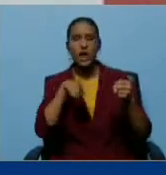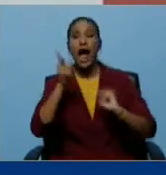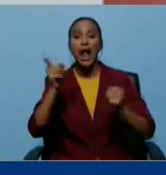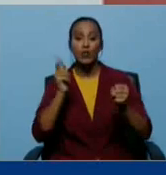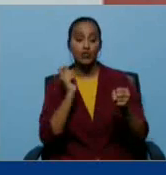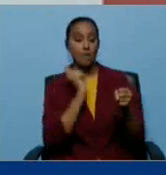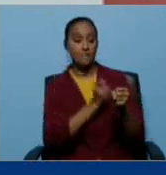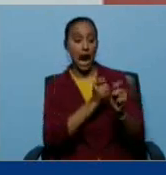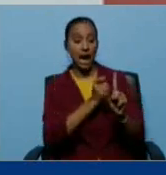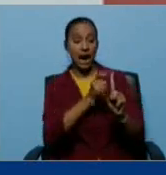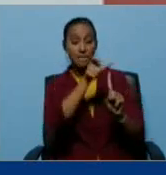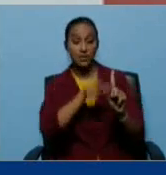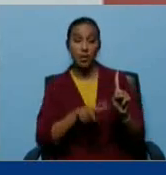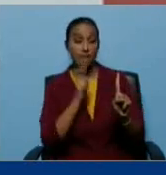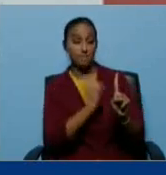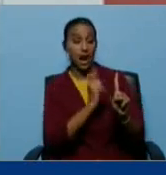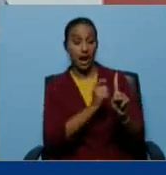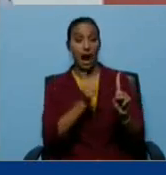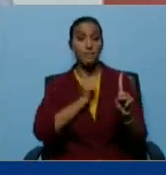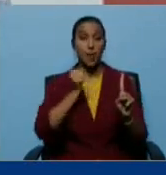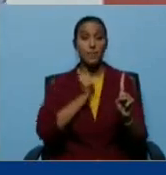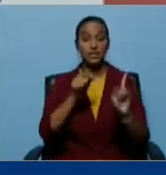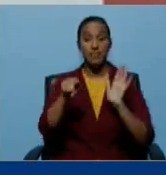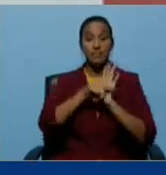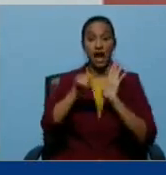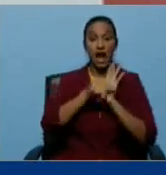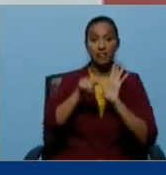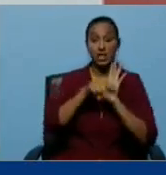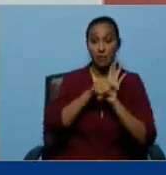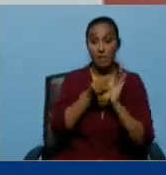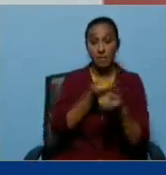les pagan y después los abandonan.